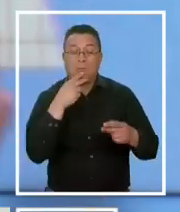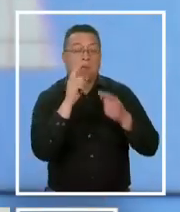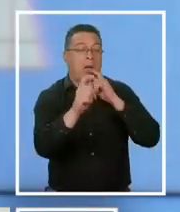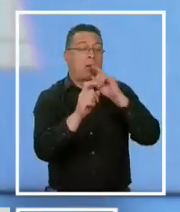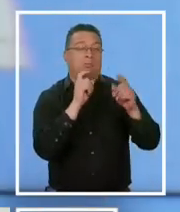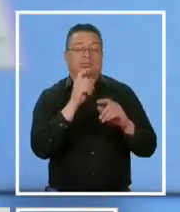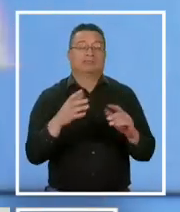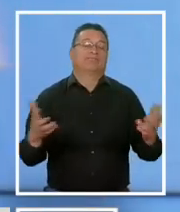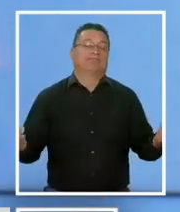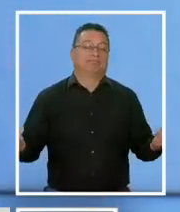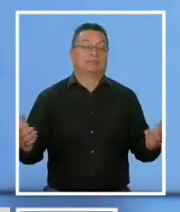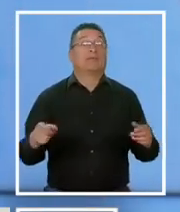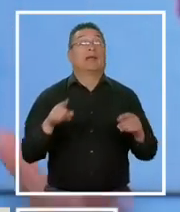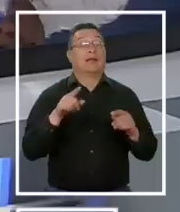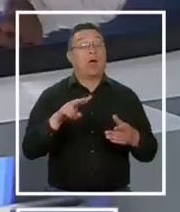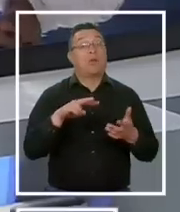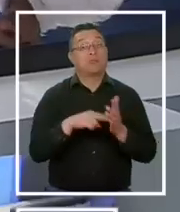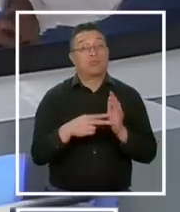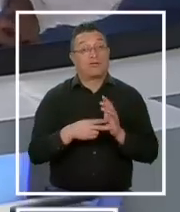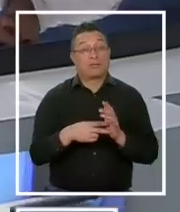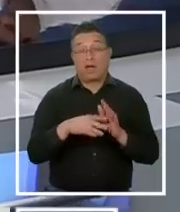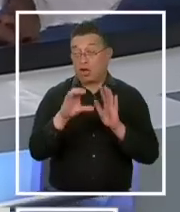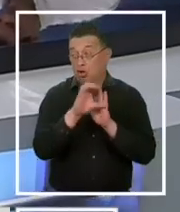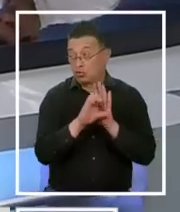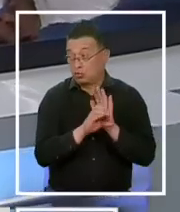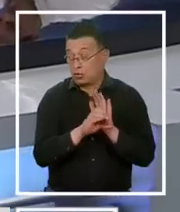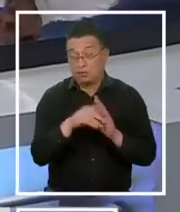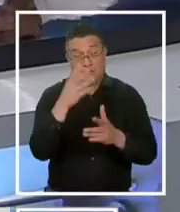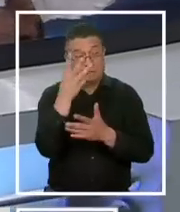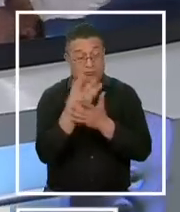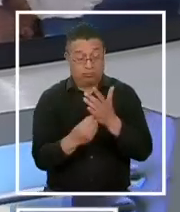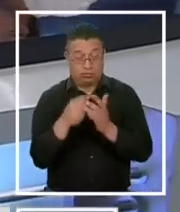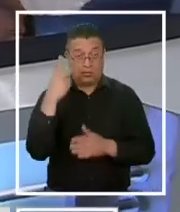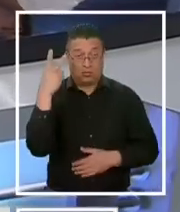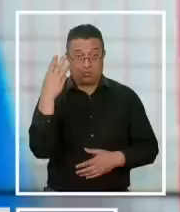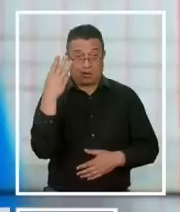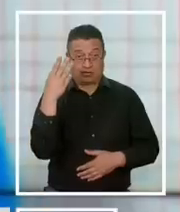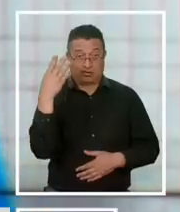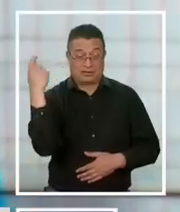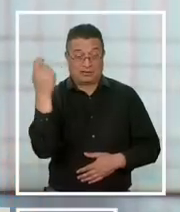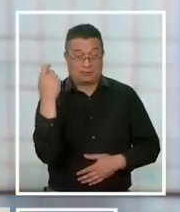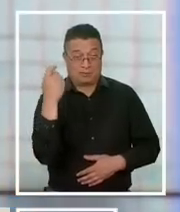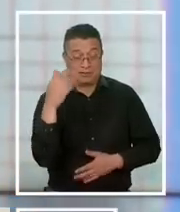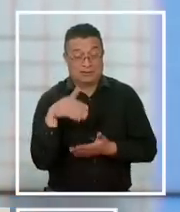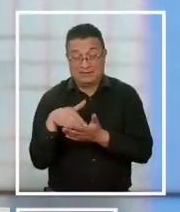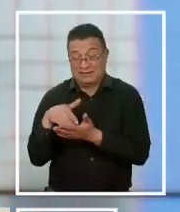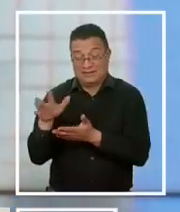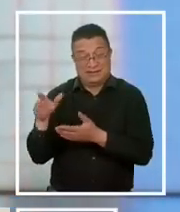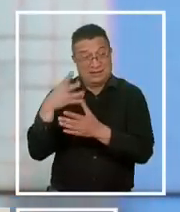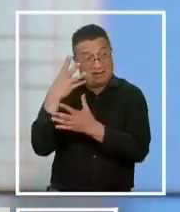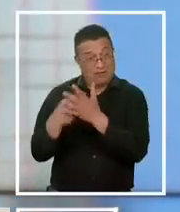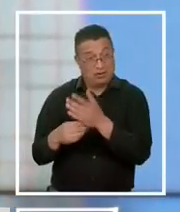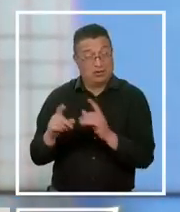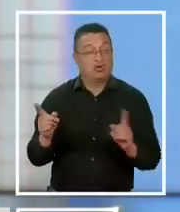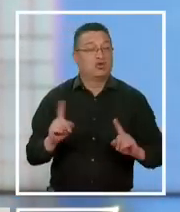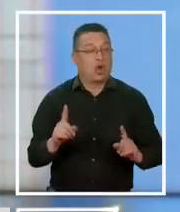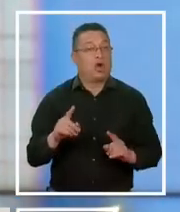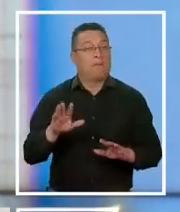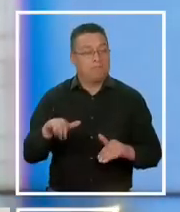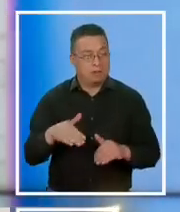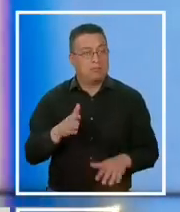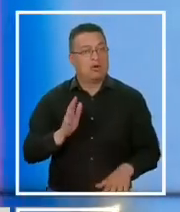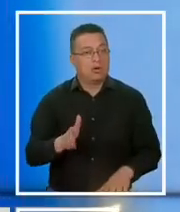yo creo que la el problema constitucional no se acabó el cuatro de septiembre con el triunfo del rechazo sigue vigente